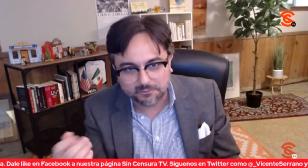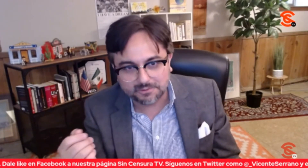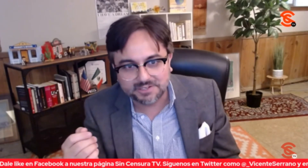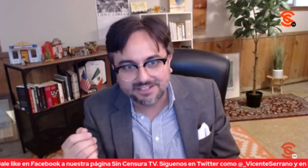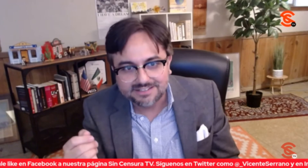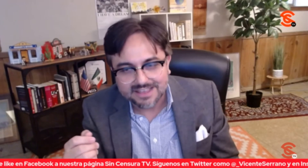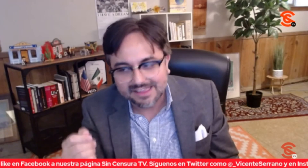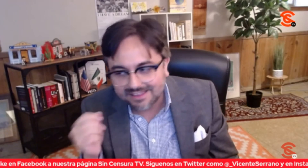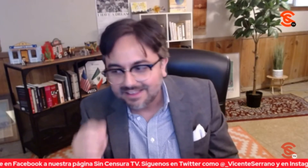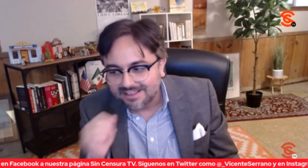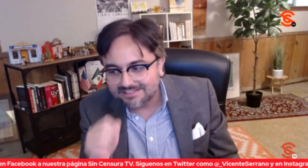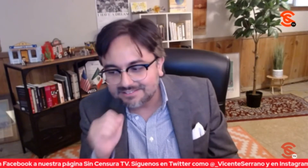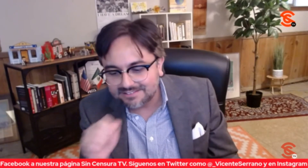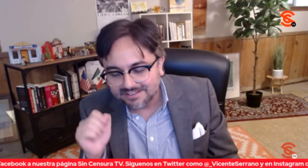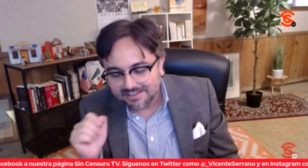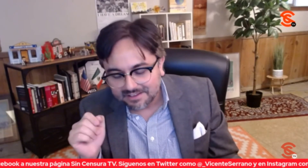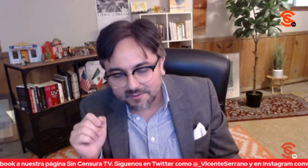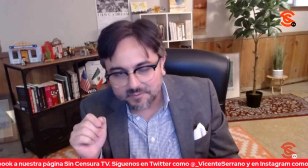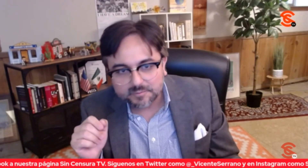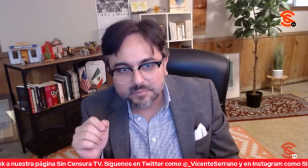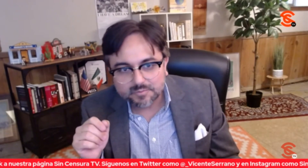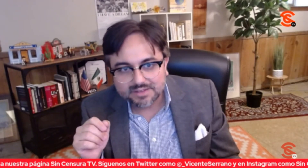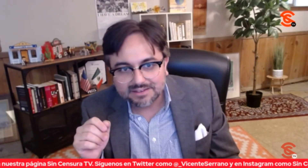plátano. Entonces,